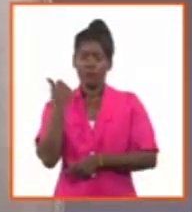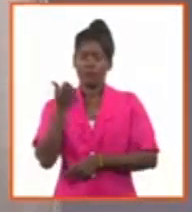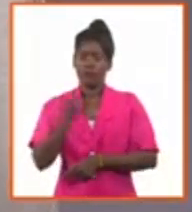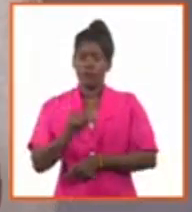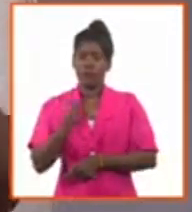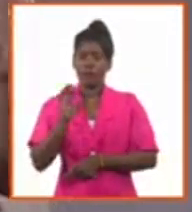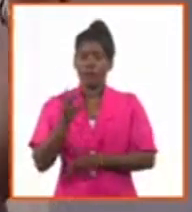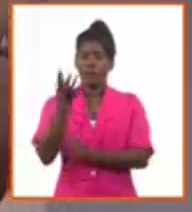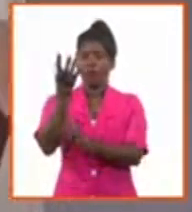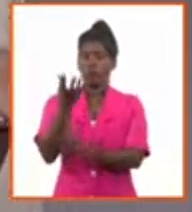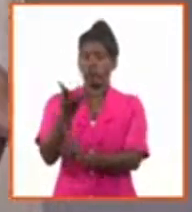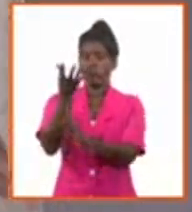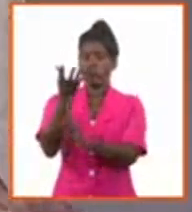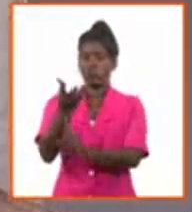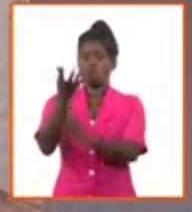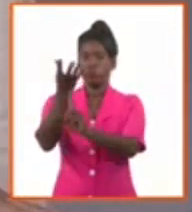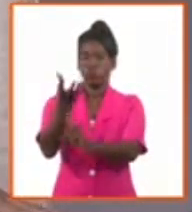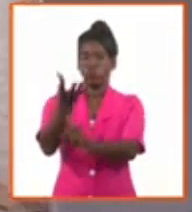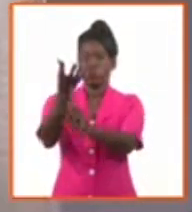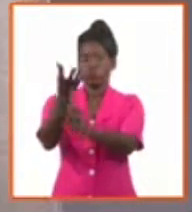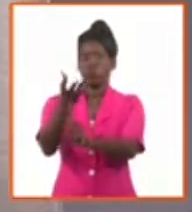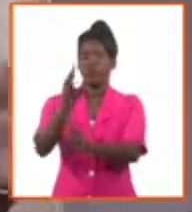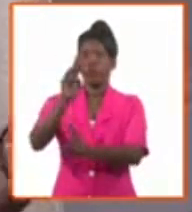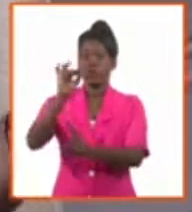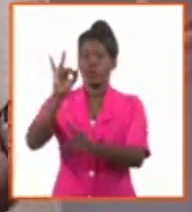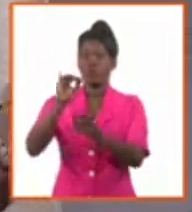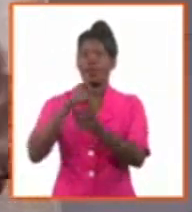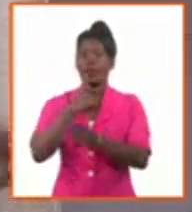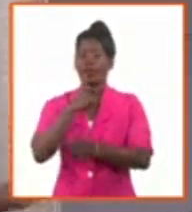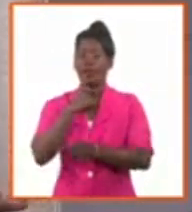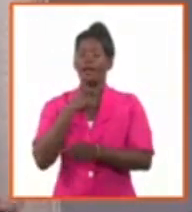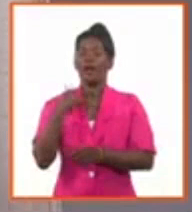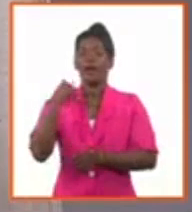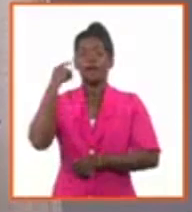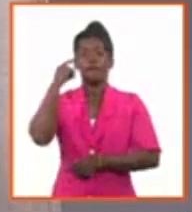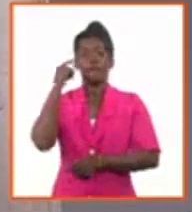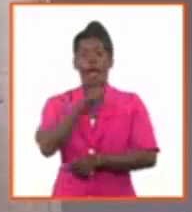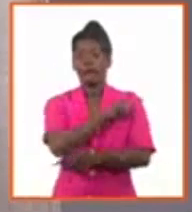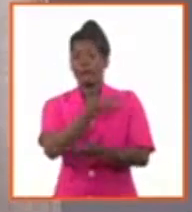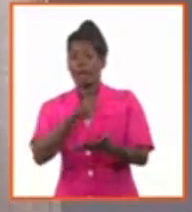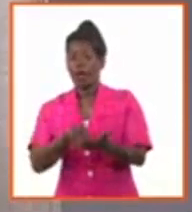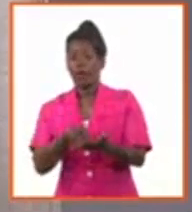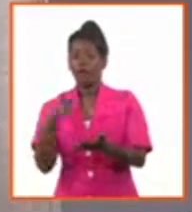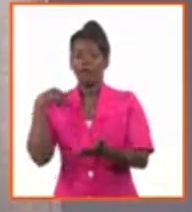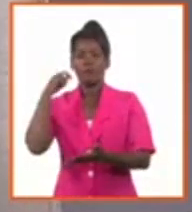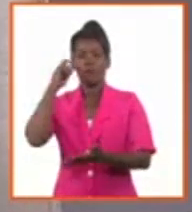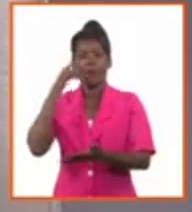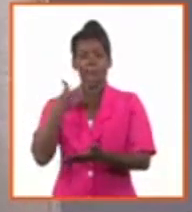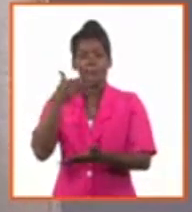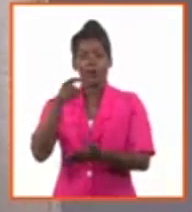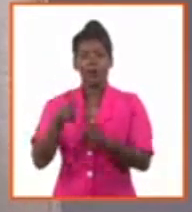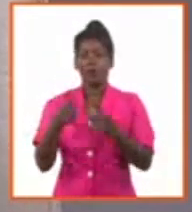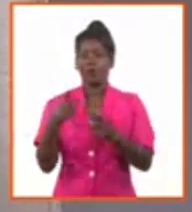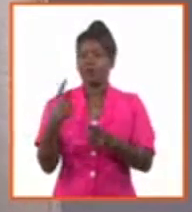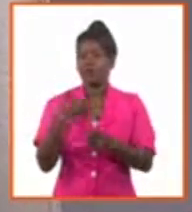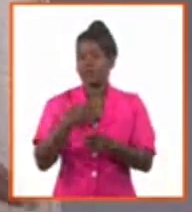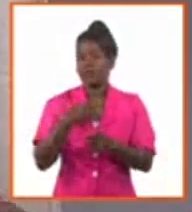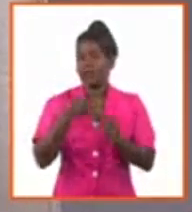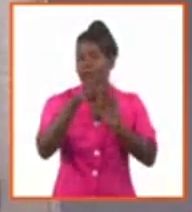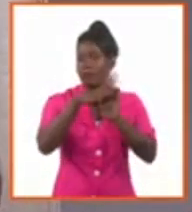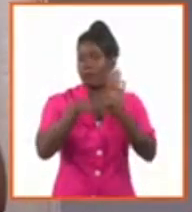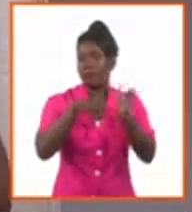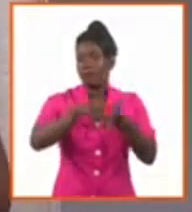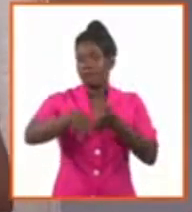conjuntamente y colectivamente un documento metodológico que de alguna manera expresa cuáles son las principales premisas de este 10º Congreso.